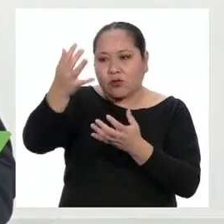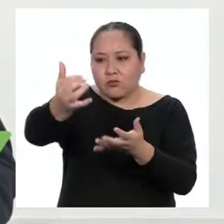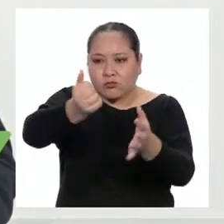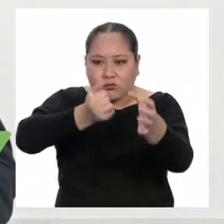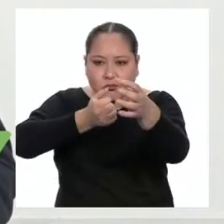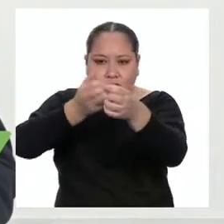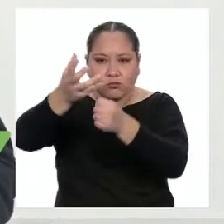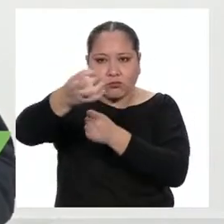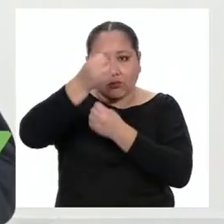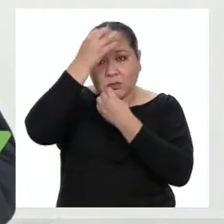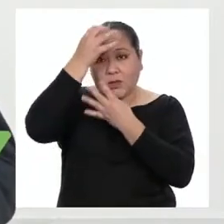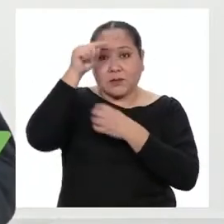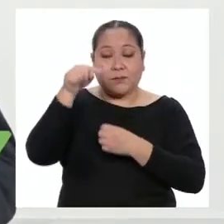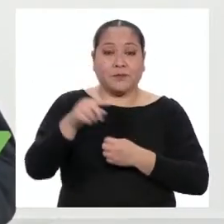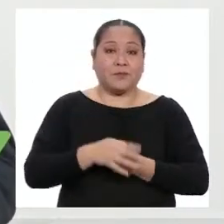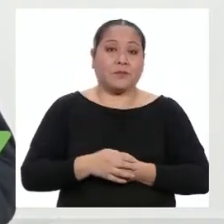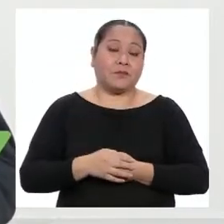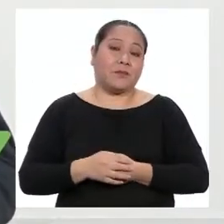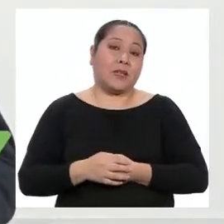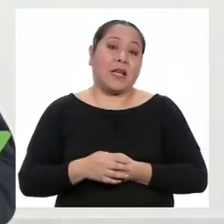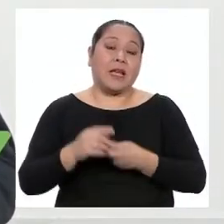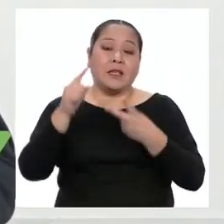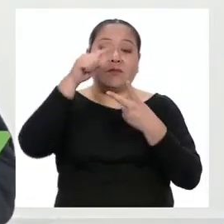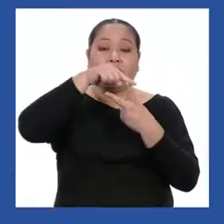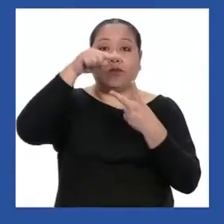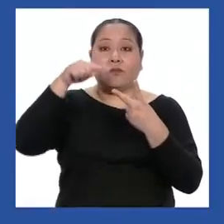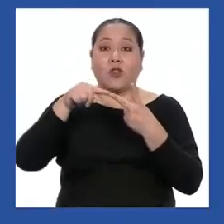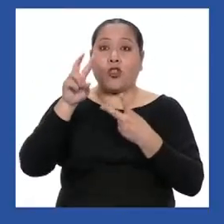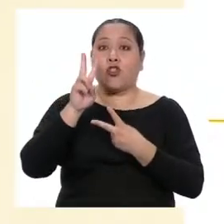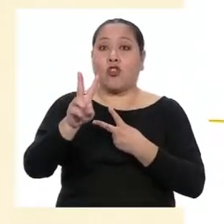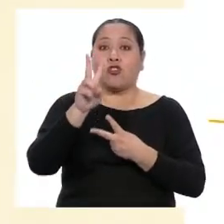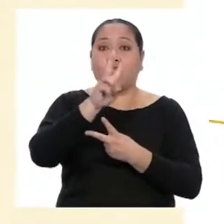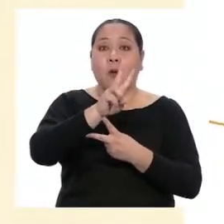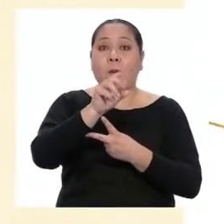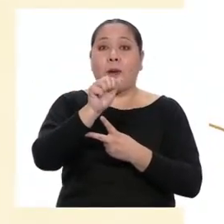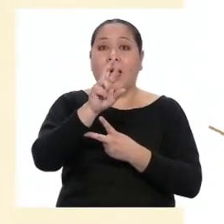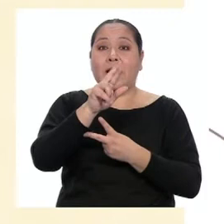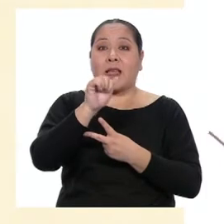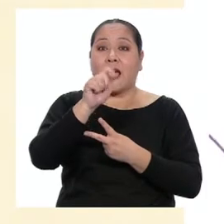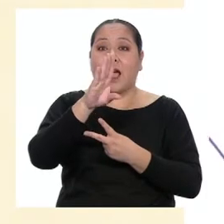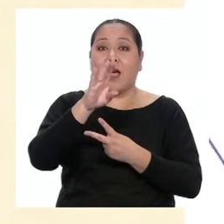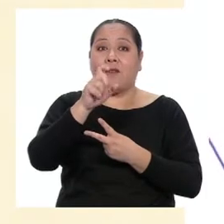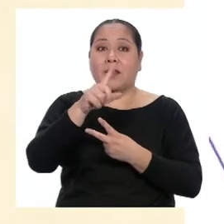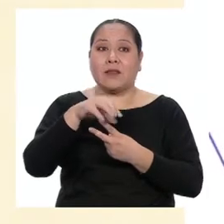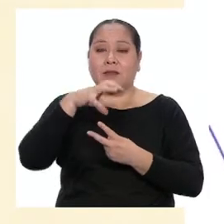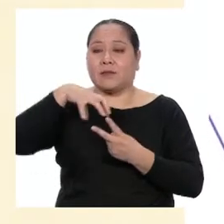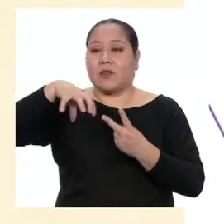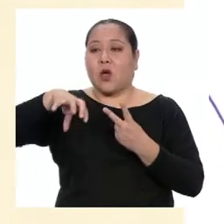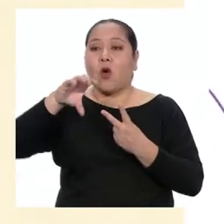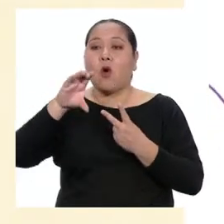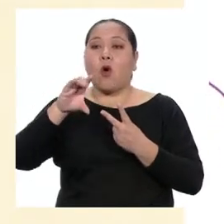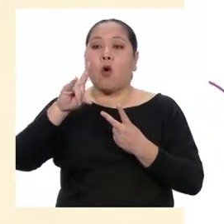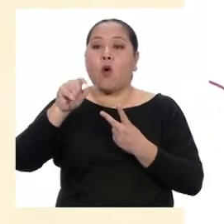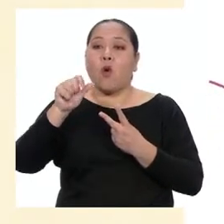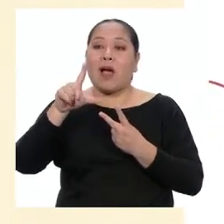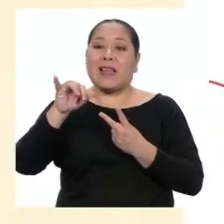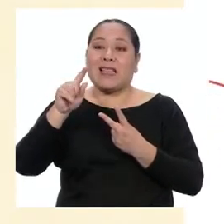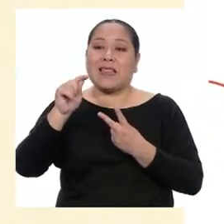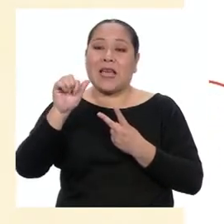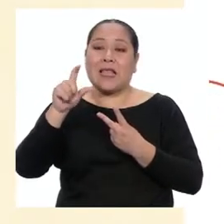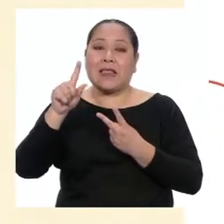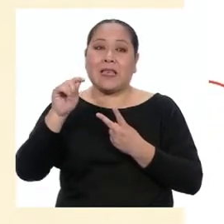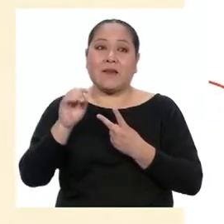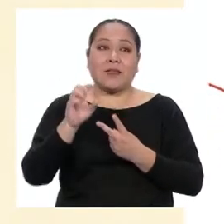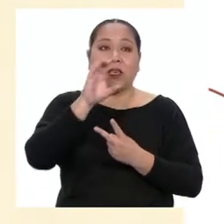recoger con la encuesta. Tenemos dos tipos de variables, cualitativas y cuantitativas. Las